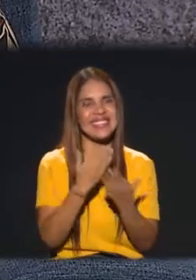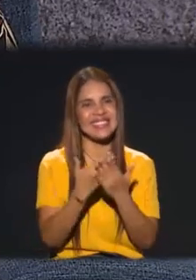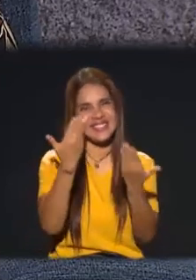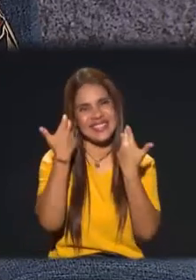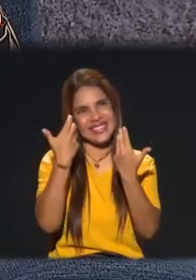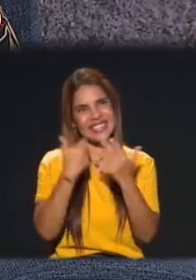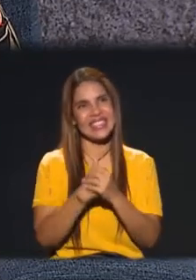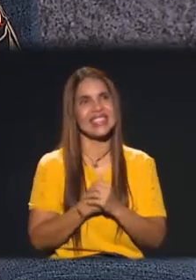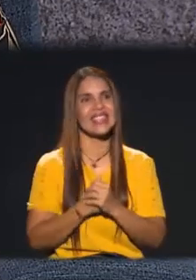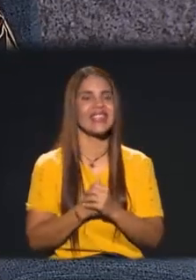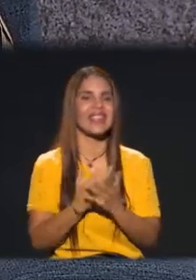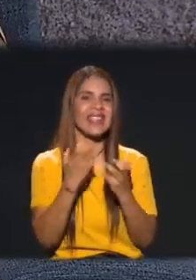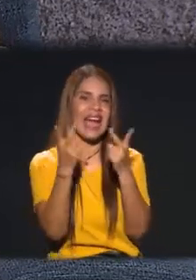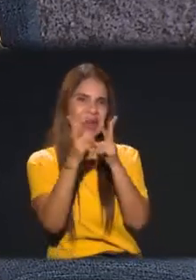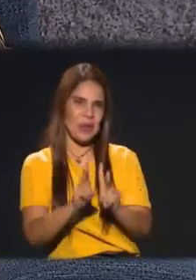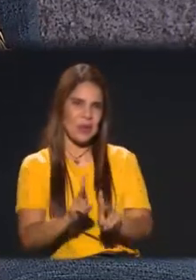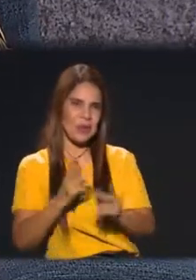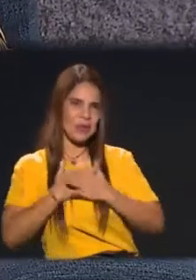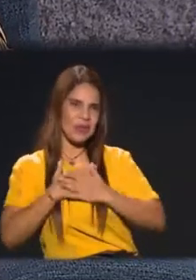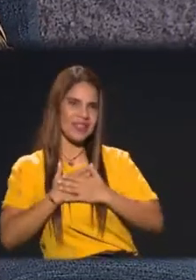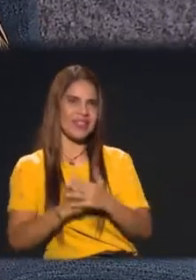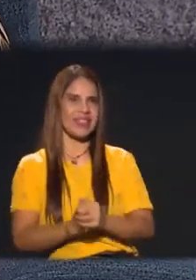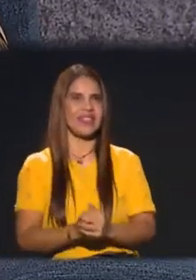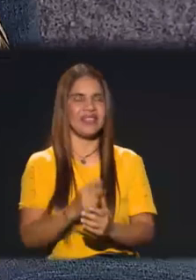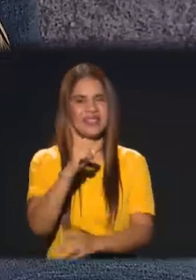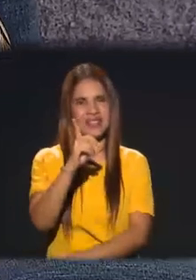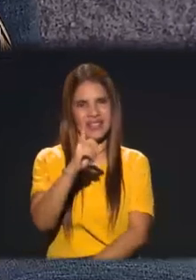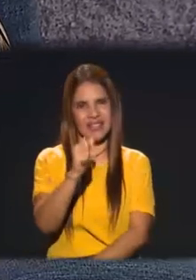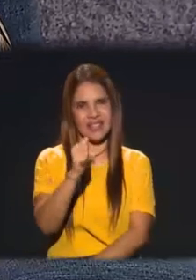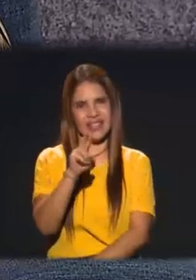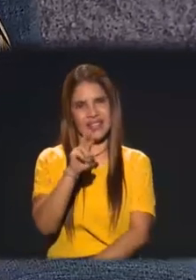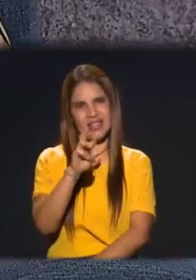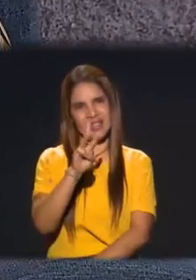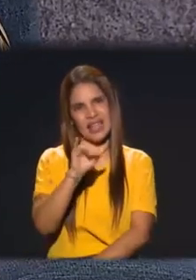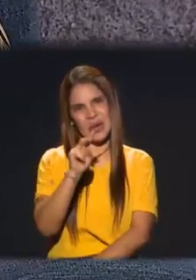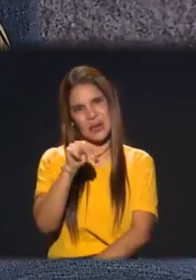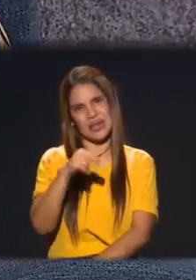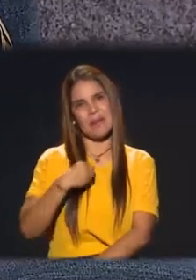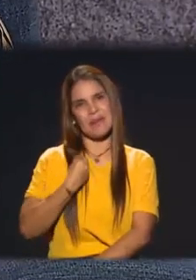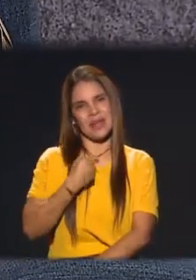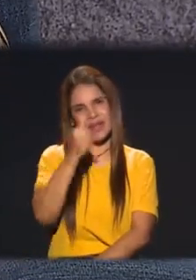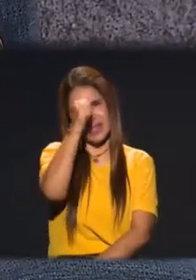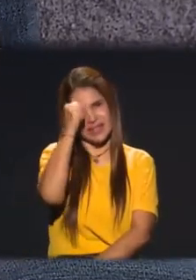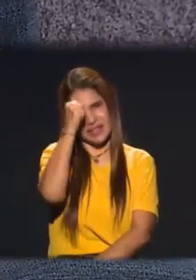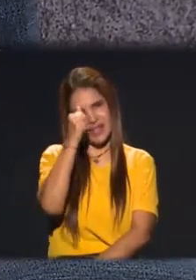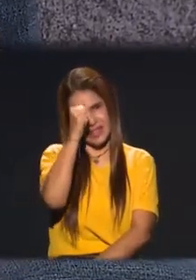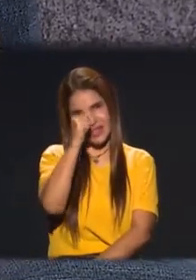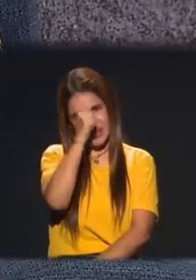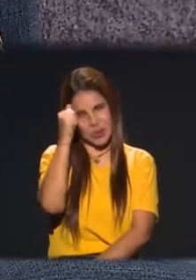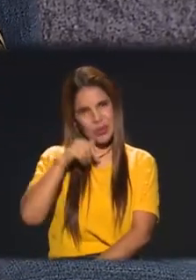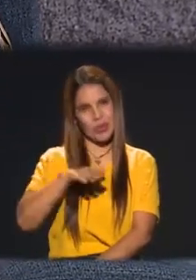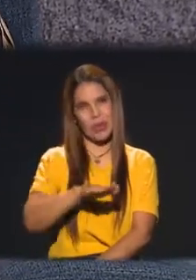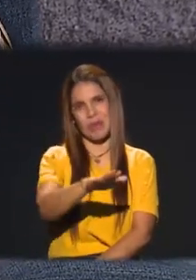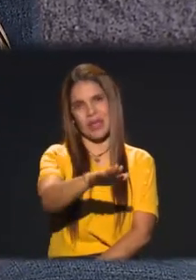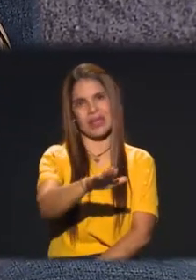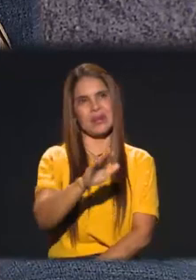Listo. Profe, ¿qué le quiere decir a su alumno Darwin? Darwin Betancourt, vive en Santo Domingo, en La Esperanza, y es un niño muy activo,